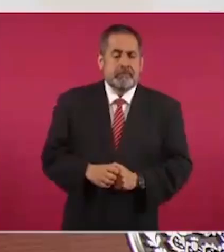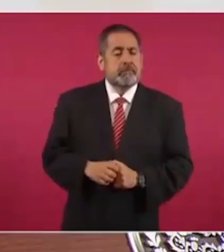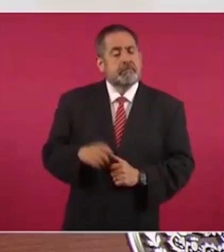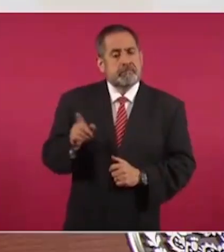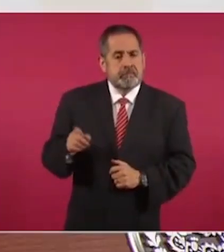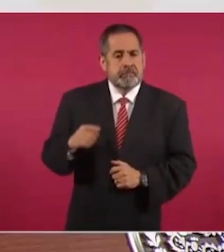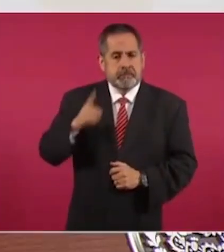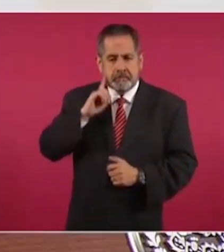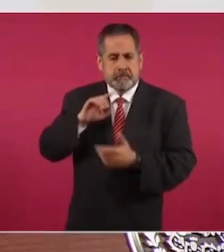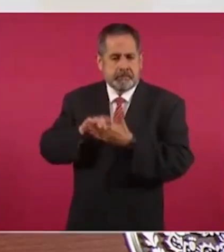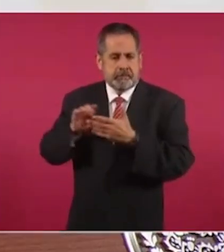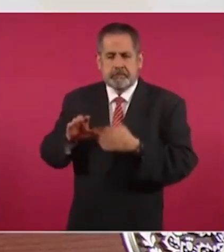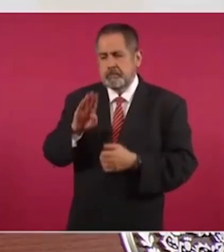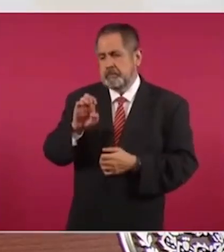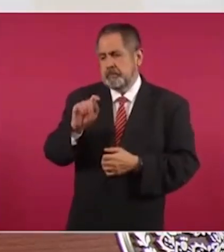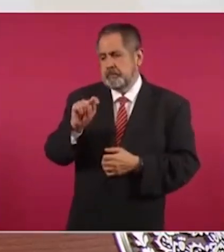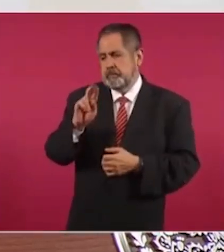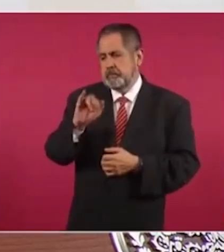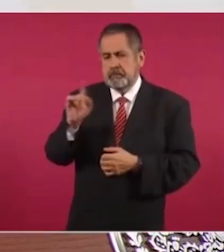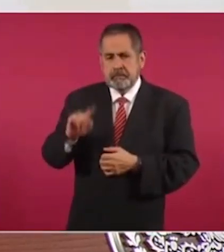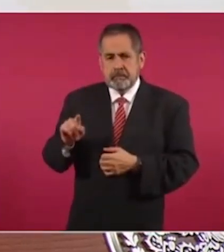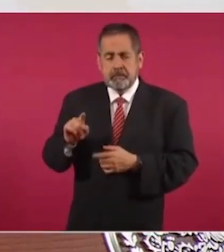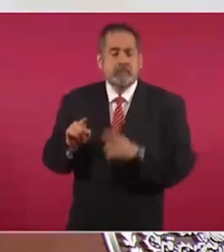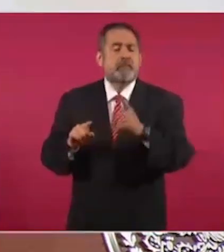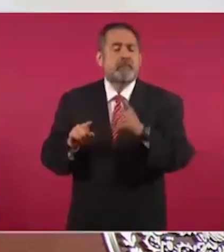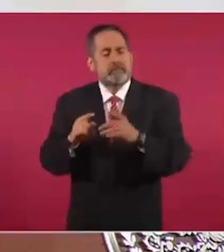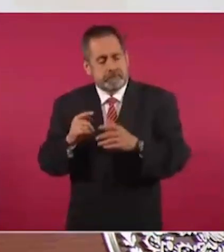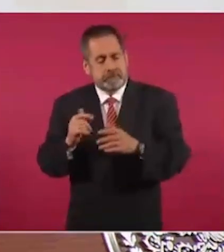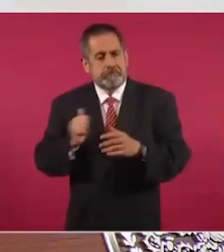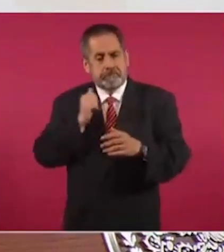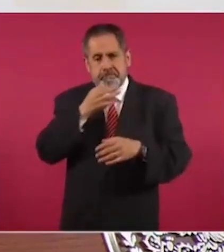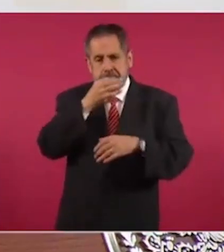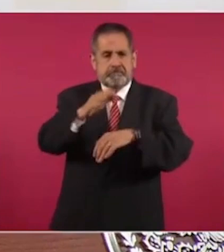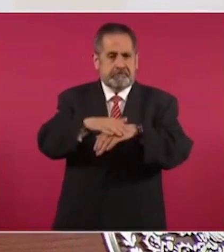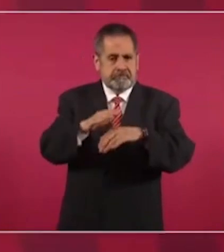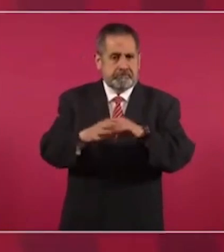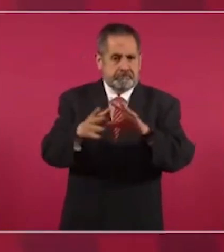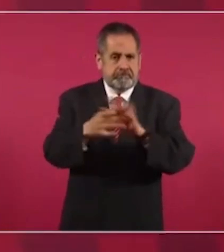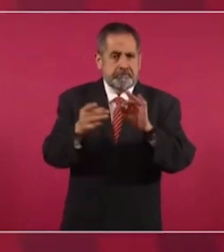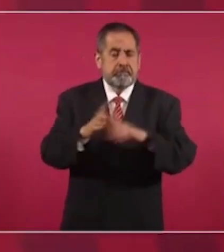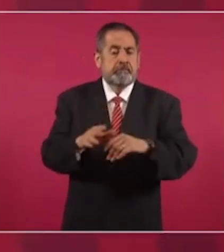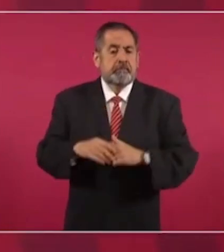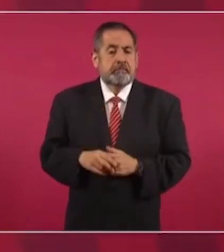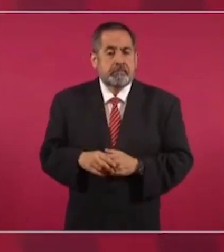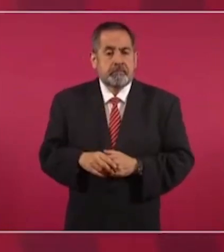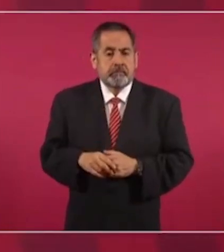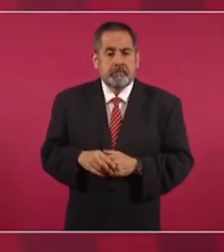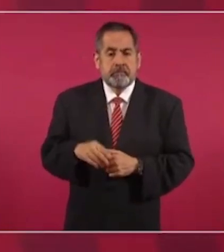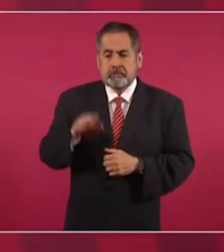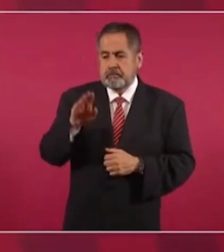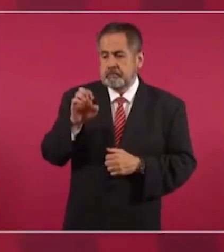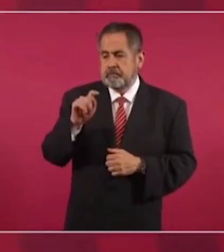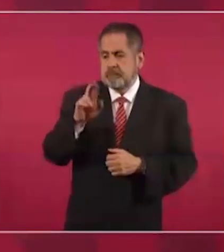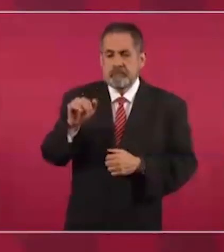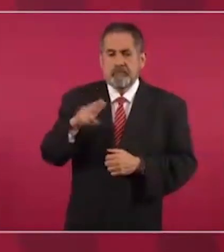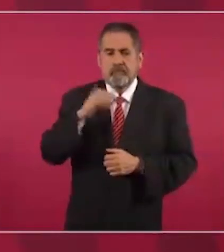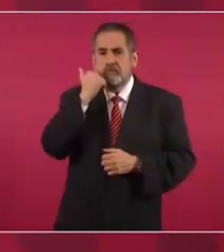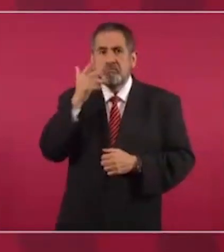Beatriz, de una vez aprovecho para decirles que no aspira a ningún